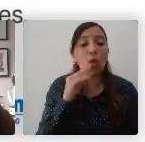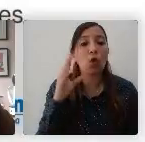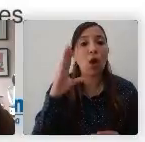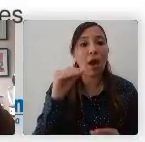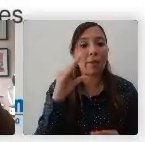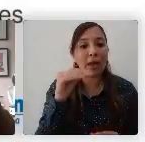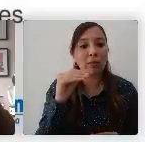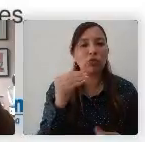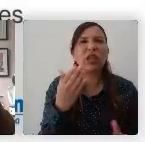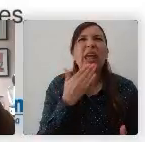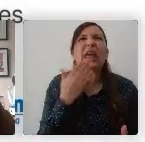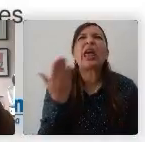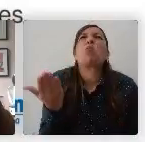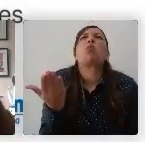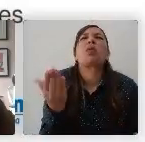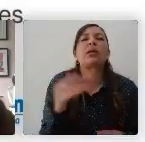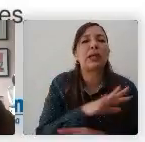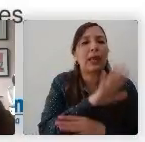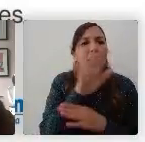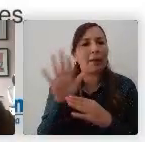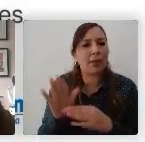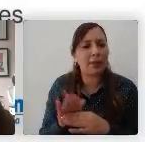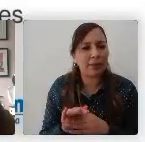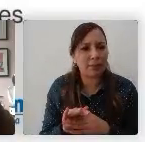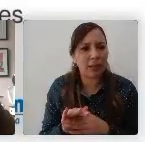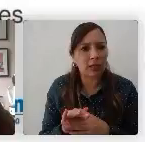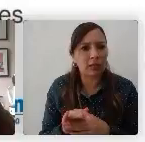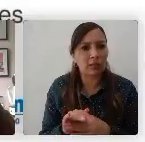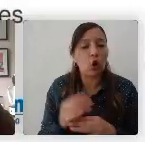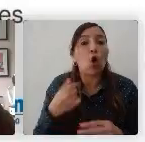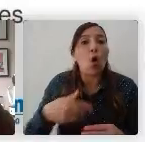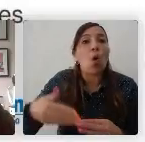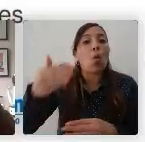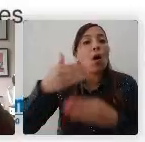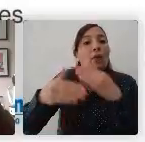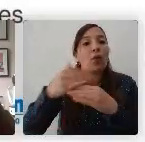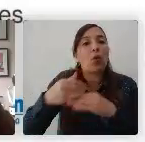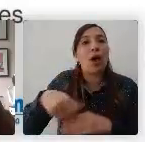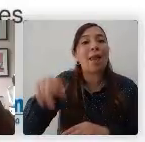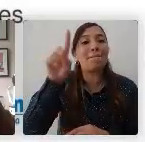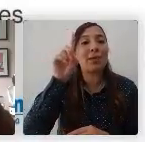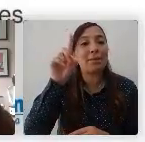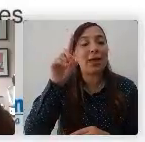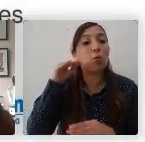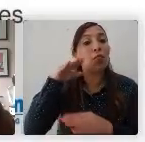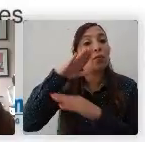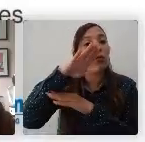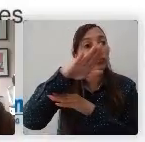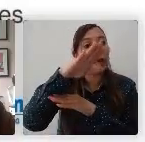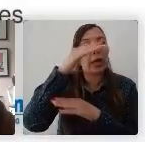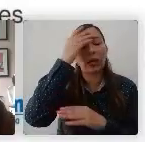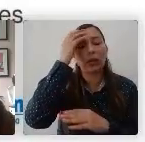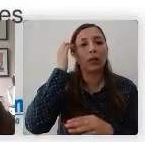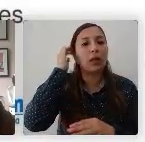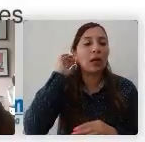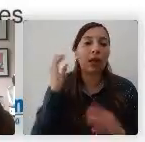se realizarían en la pandemia o las primeras actividades que se comenzarían a realizar al momento de viajar la